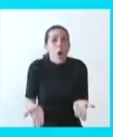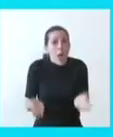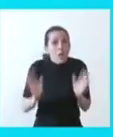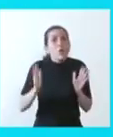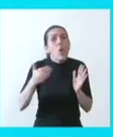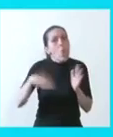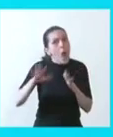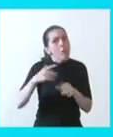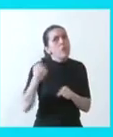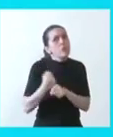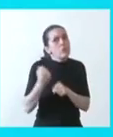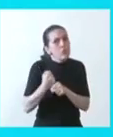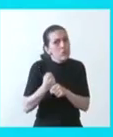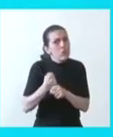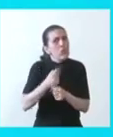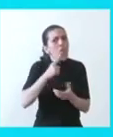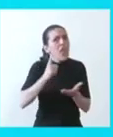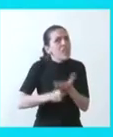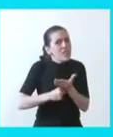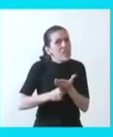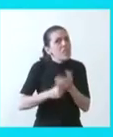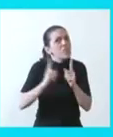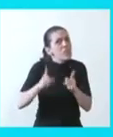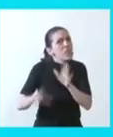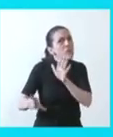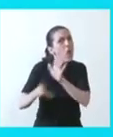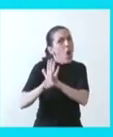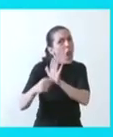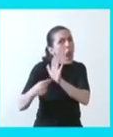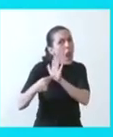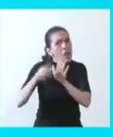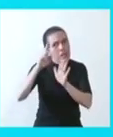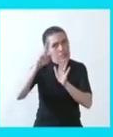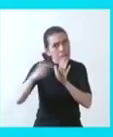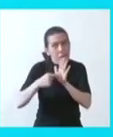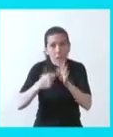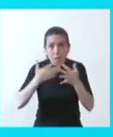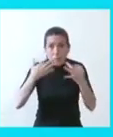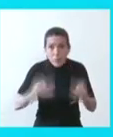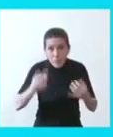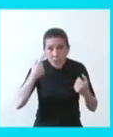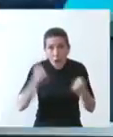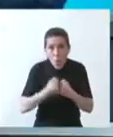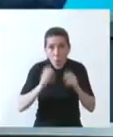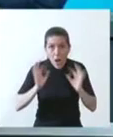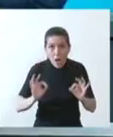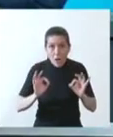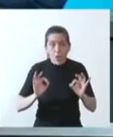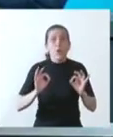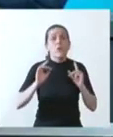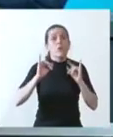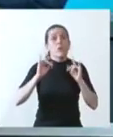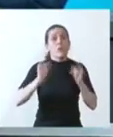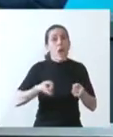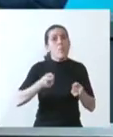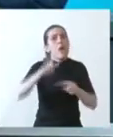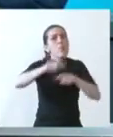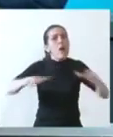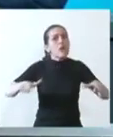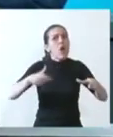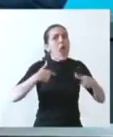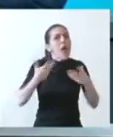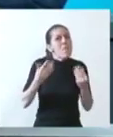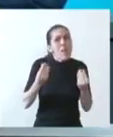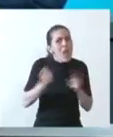actuar con lo que la ley nos permite actuar. ¿De acuerdo? Y lo que sí la gente no tiene que tener